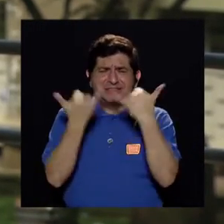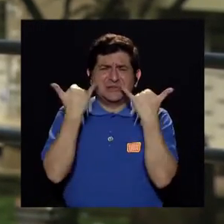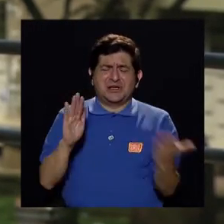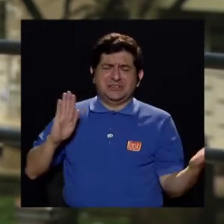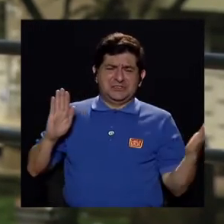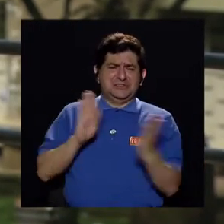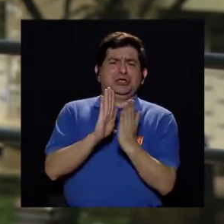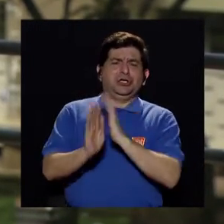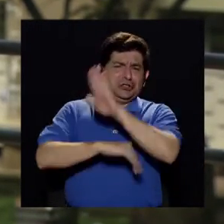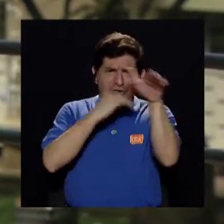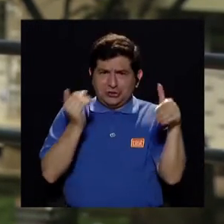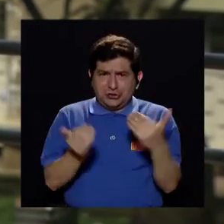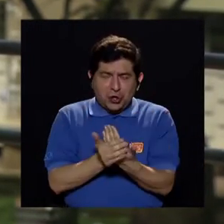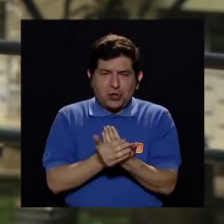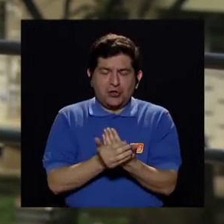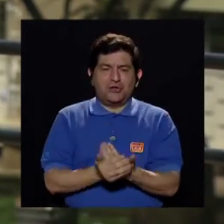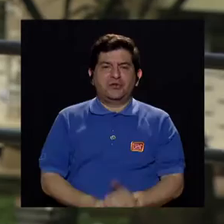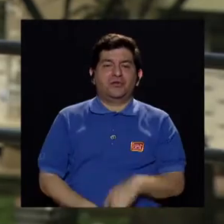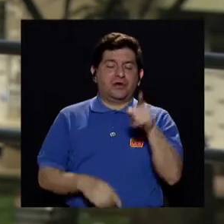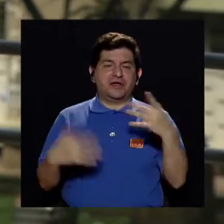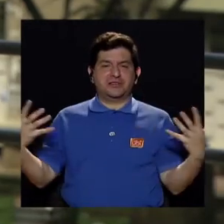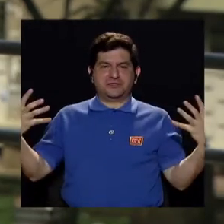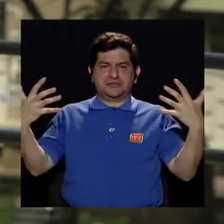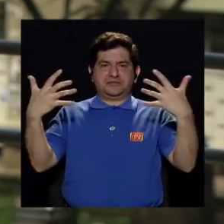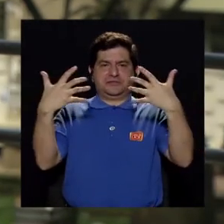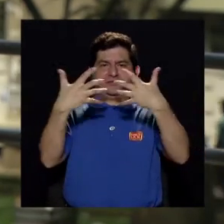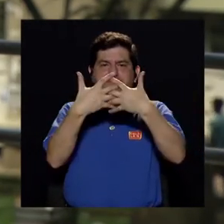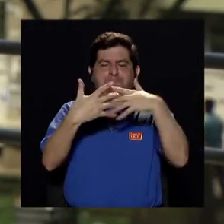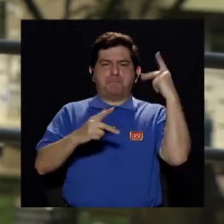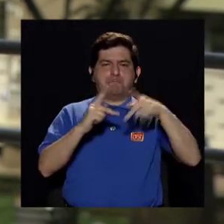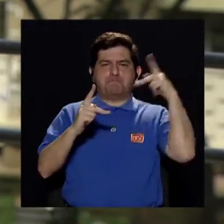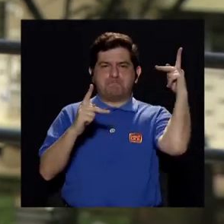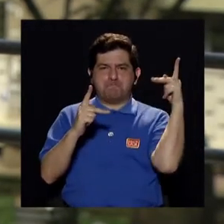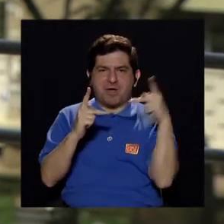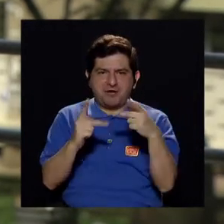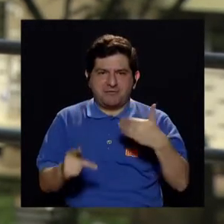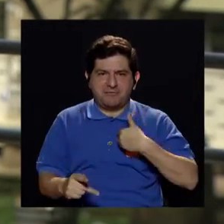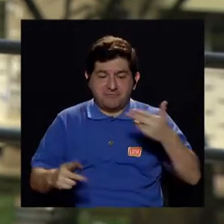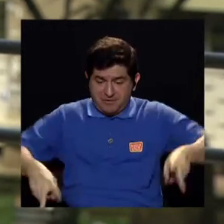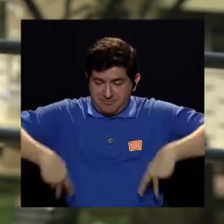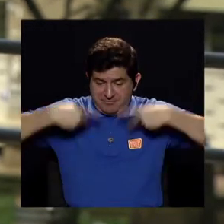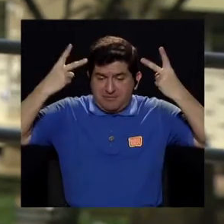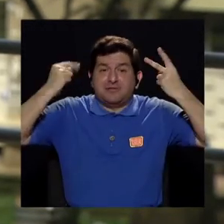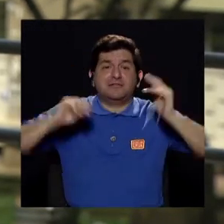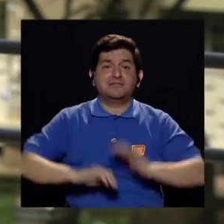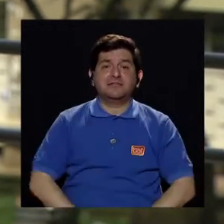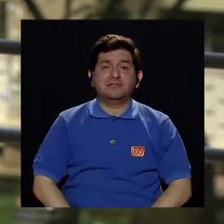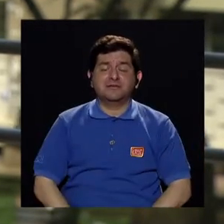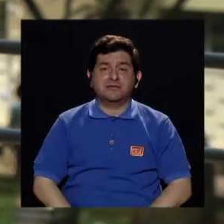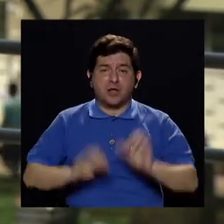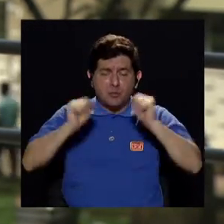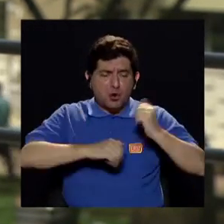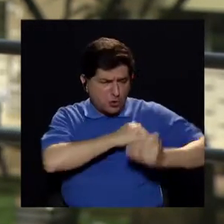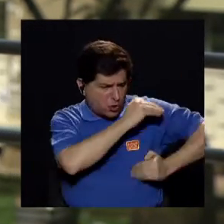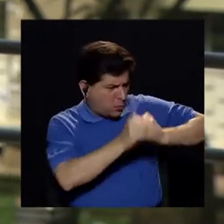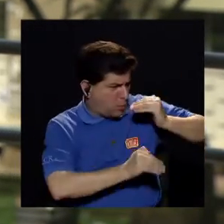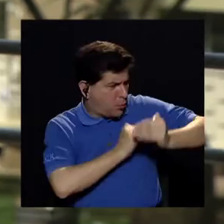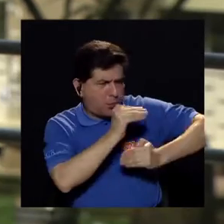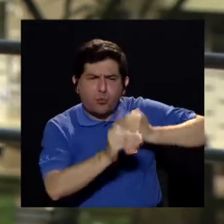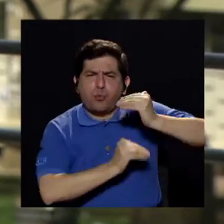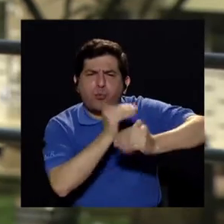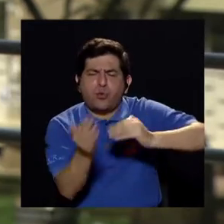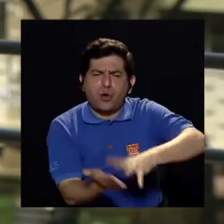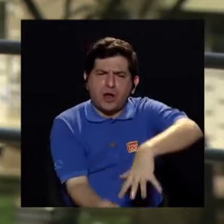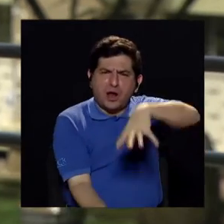que estamos viviendo, todo es parte de la sincronía perfecta que tenemos en nuestra vida para poder evolucionar,